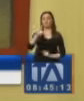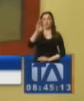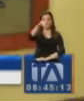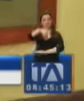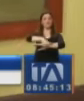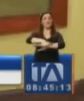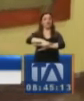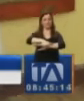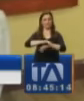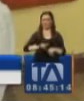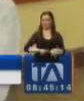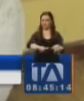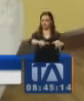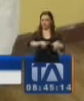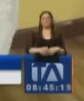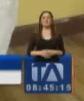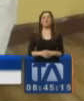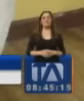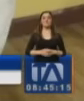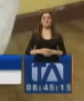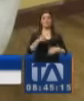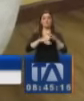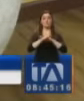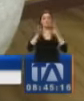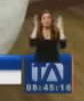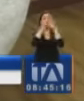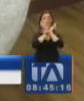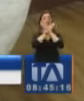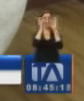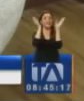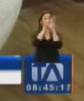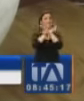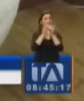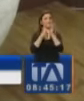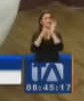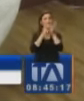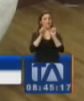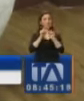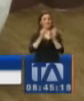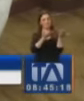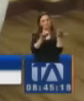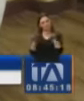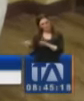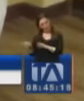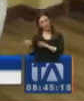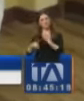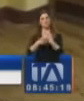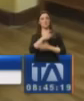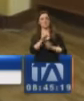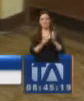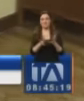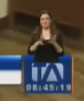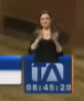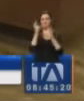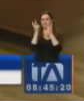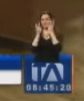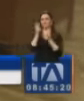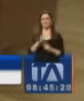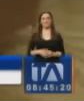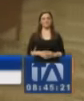tarde, ininterrumpidamente, y no tiene costo la visita. De verdad que son bienvenidos todos los que quieran venir